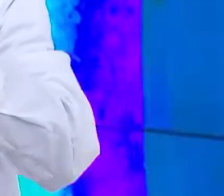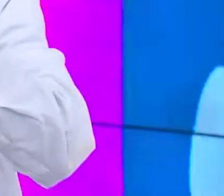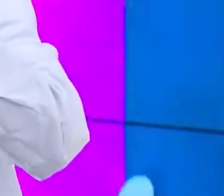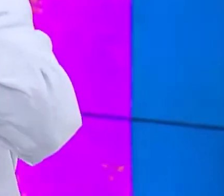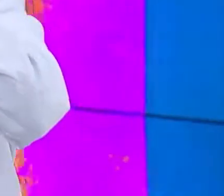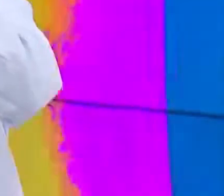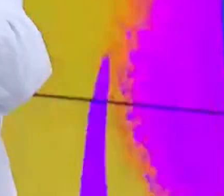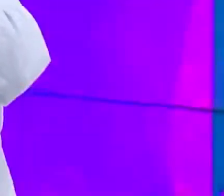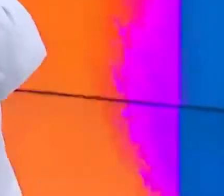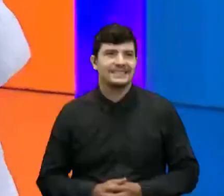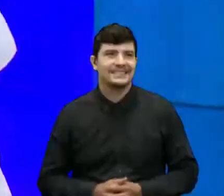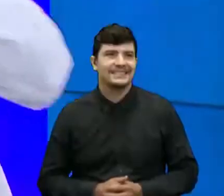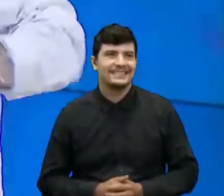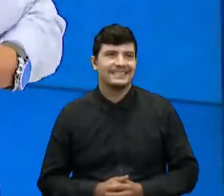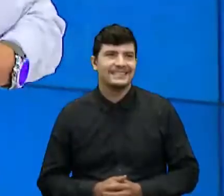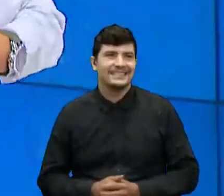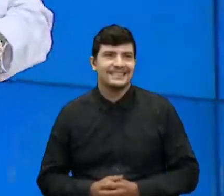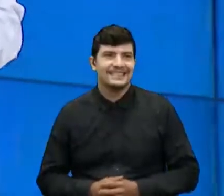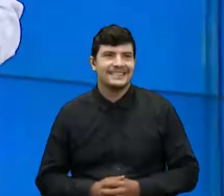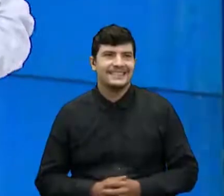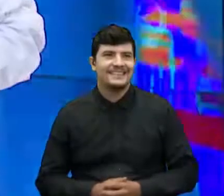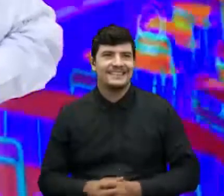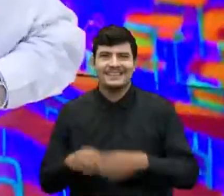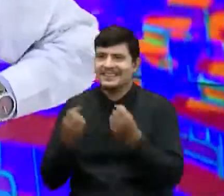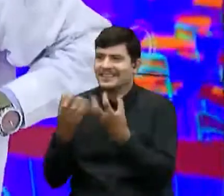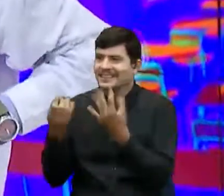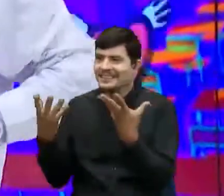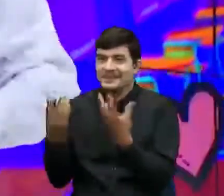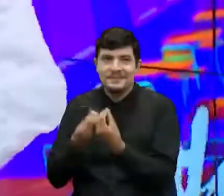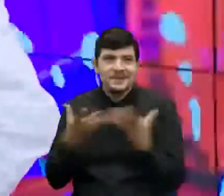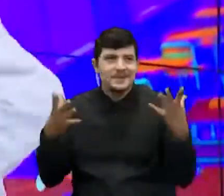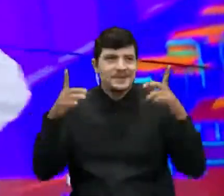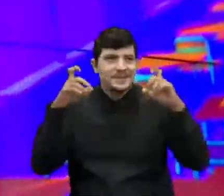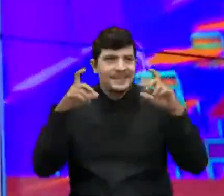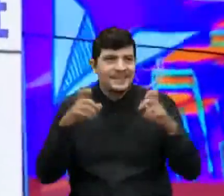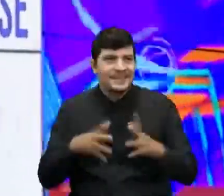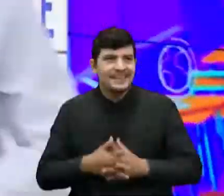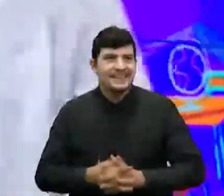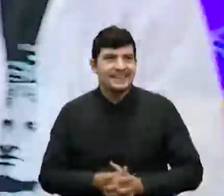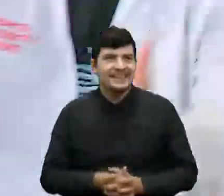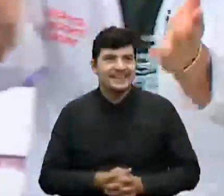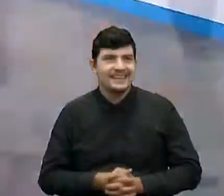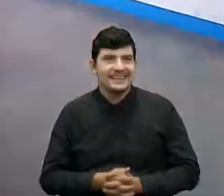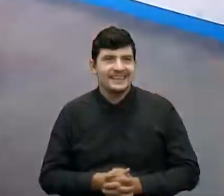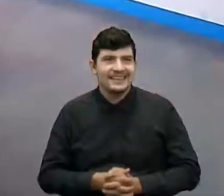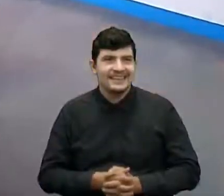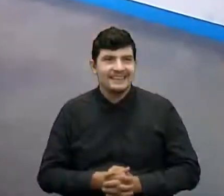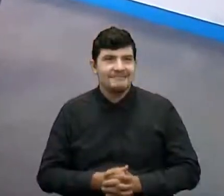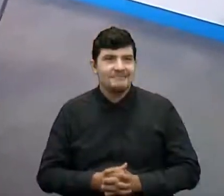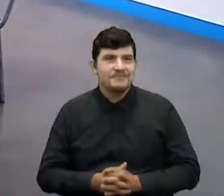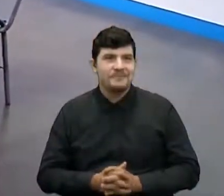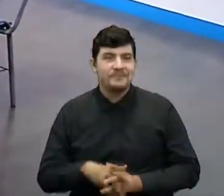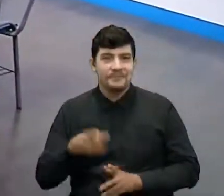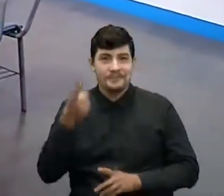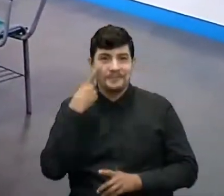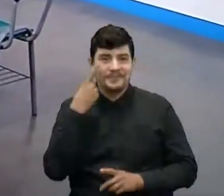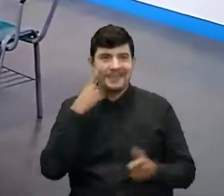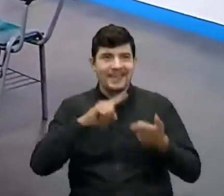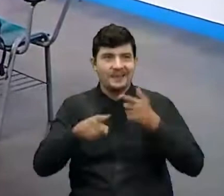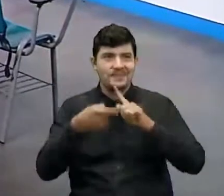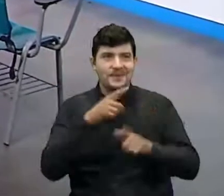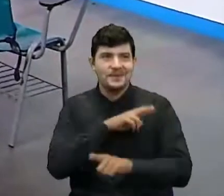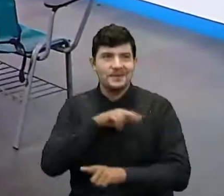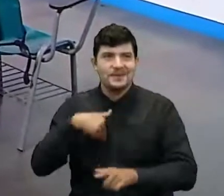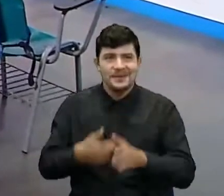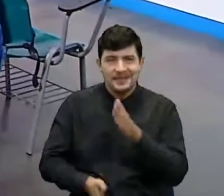¿Cuántas fotos quedaron ahí? Ahí quedaron bastante Ahí quedaron bastante Déjenme presentar Mire Amigos Vamos a continuar Con